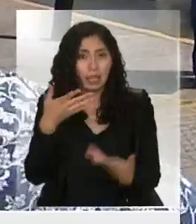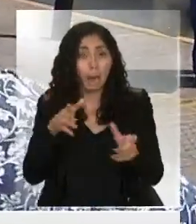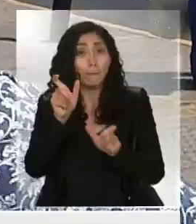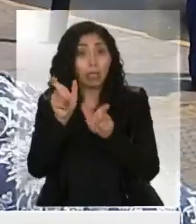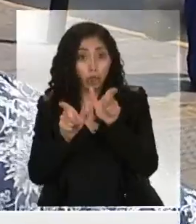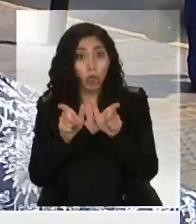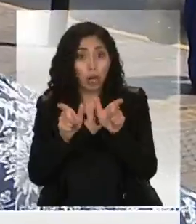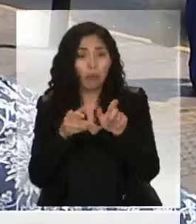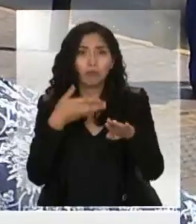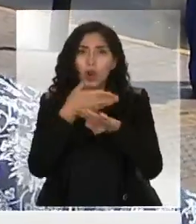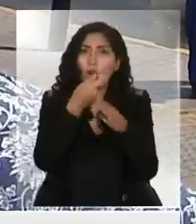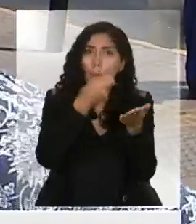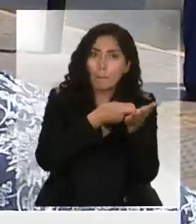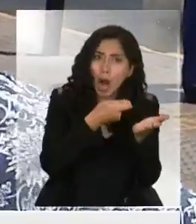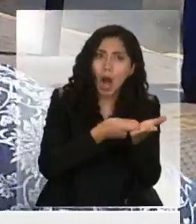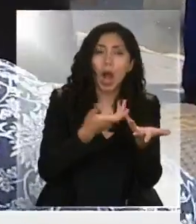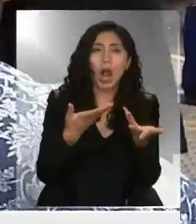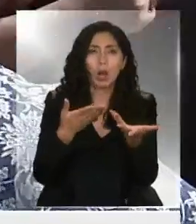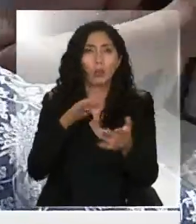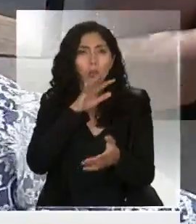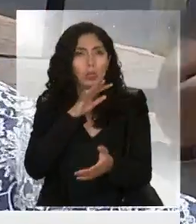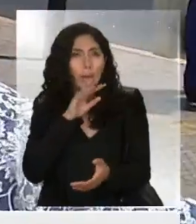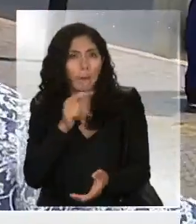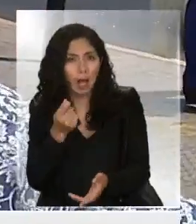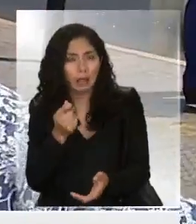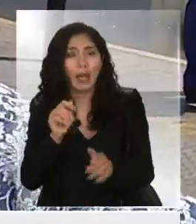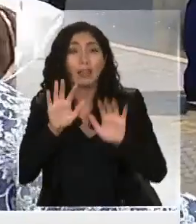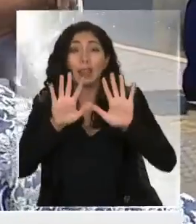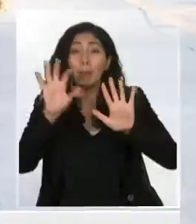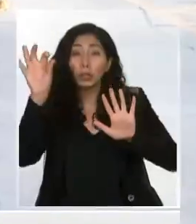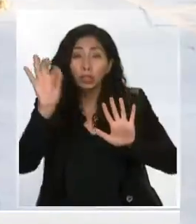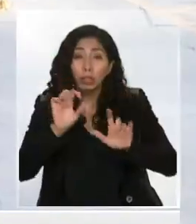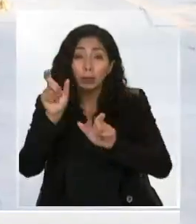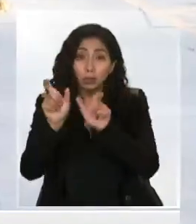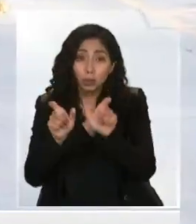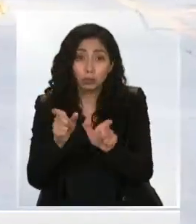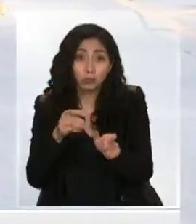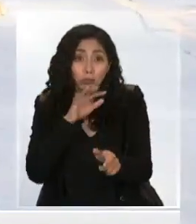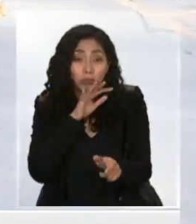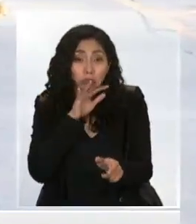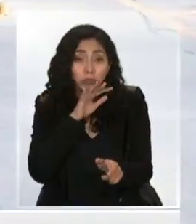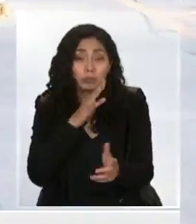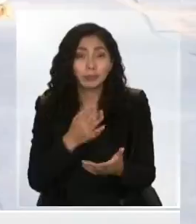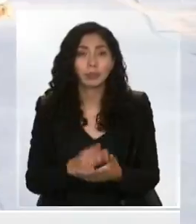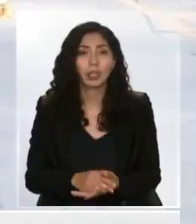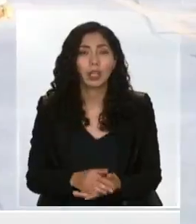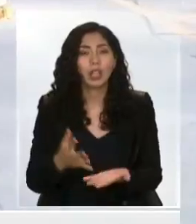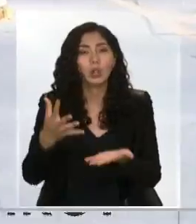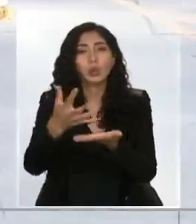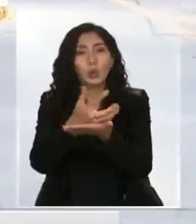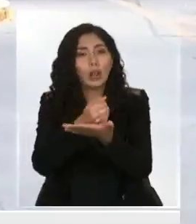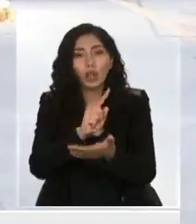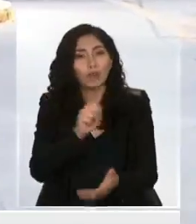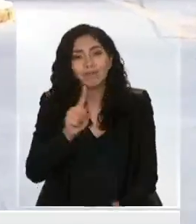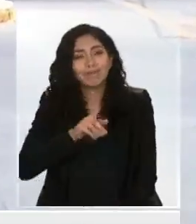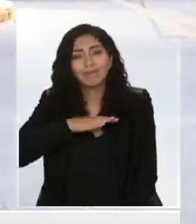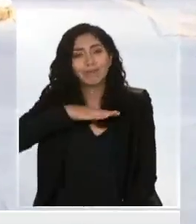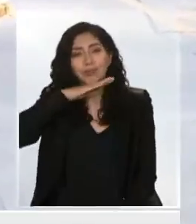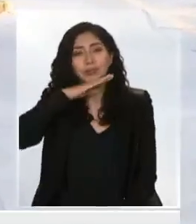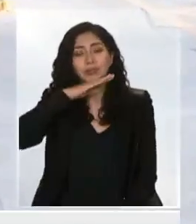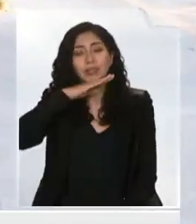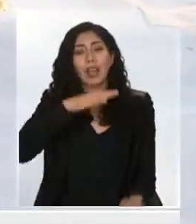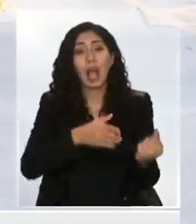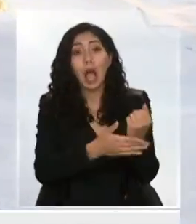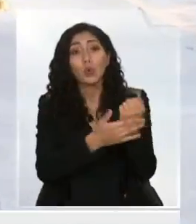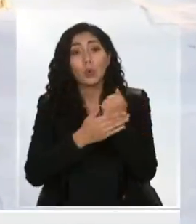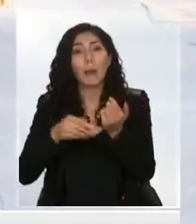invertir su platita. El 10% la gente más que nada la invirtió. Lamentablemente el sueldo no alcanza y ayuda a pagar las cuentas,